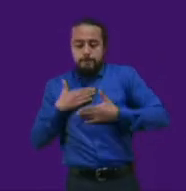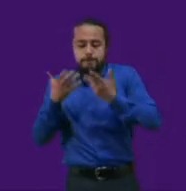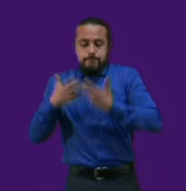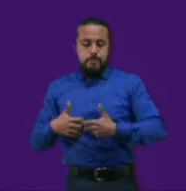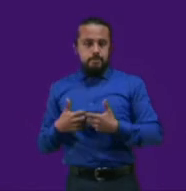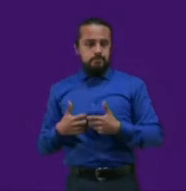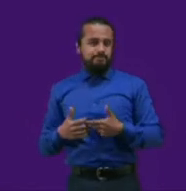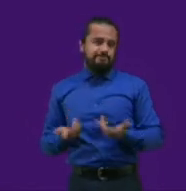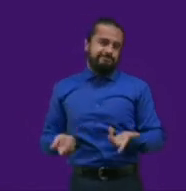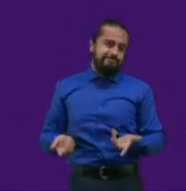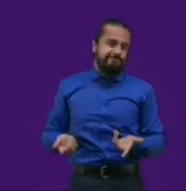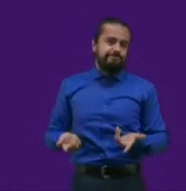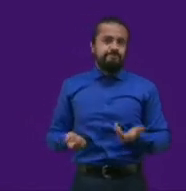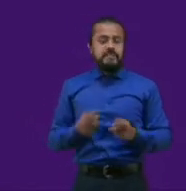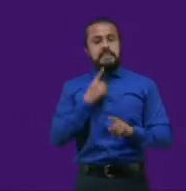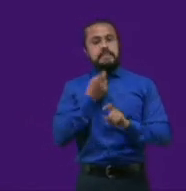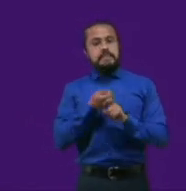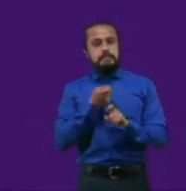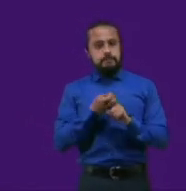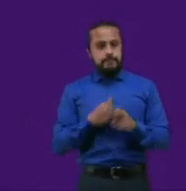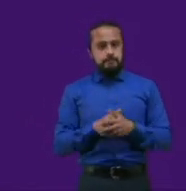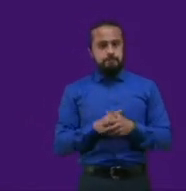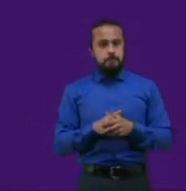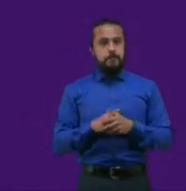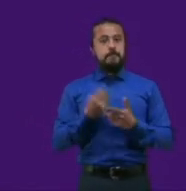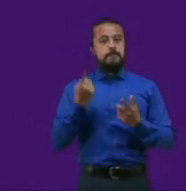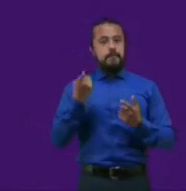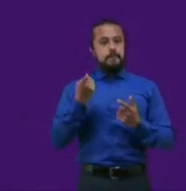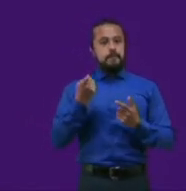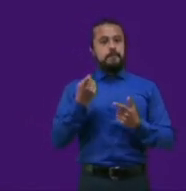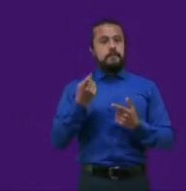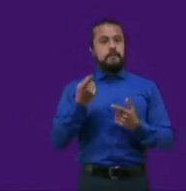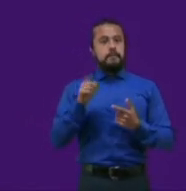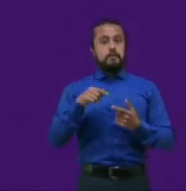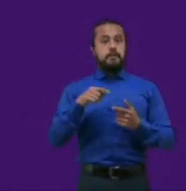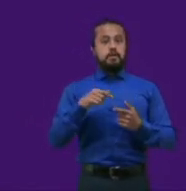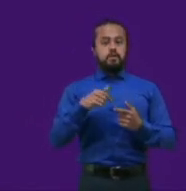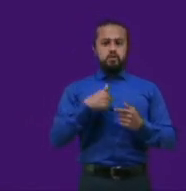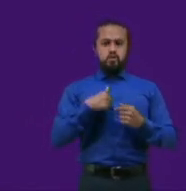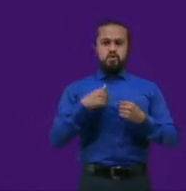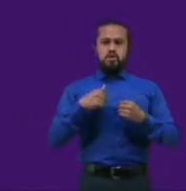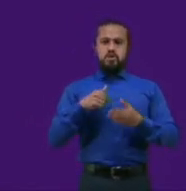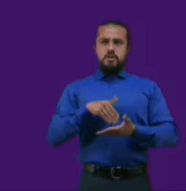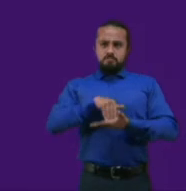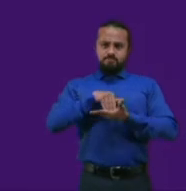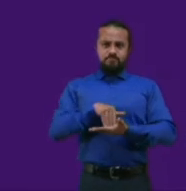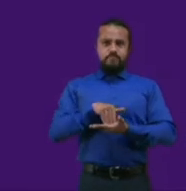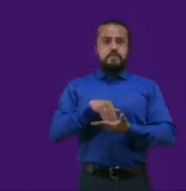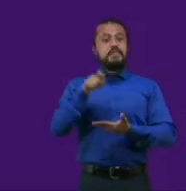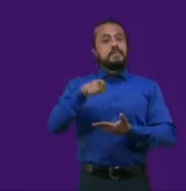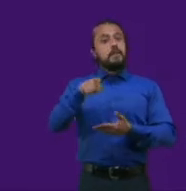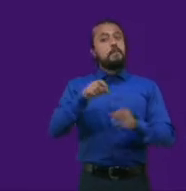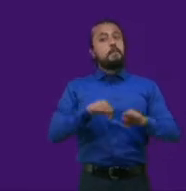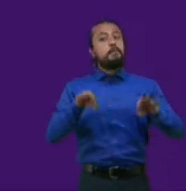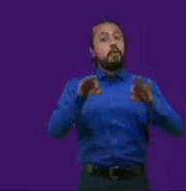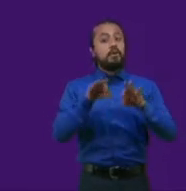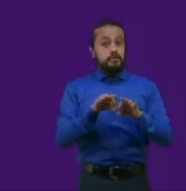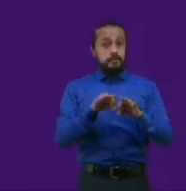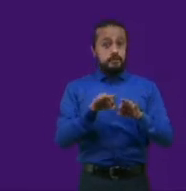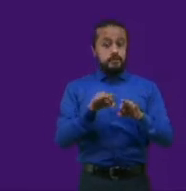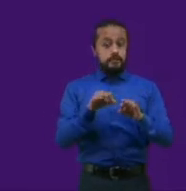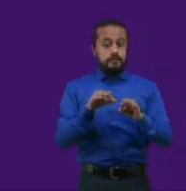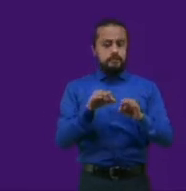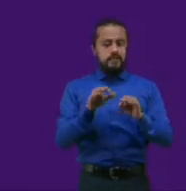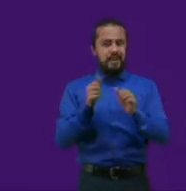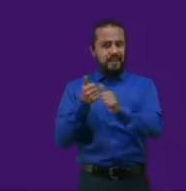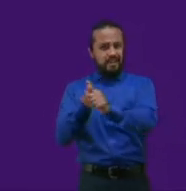Convicción de parte del emprendedor emociona también. Pero llega un momento en el cual